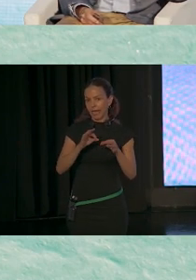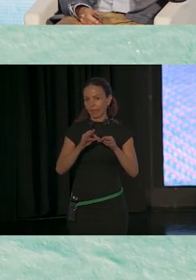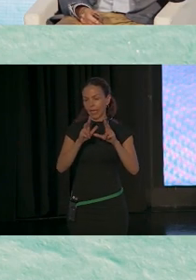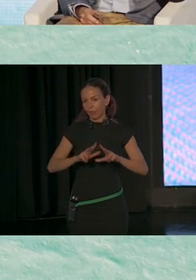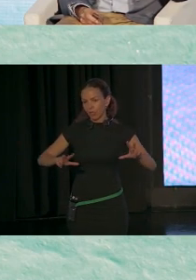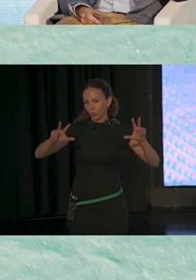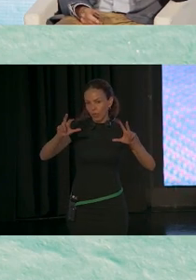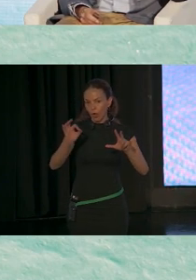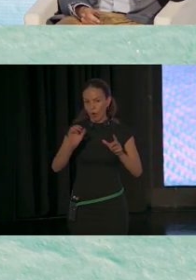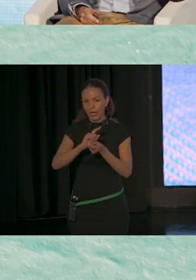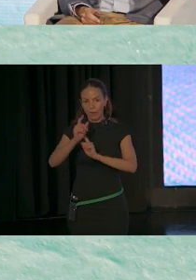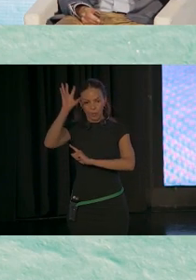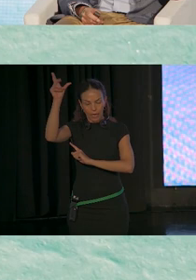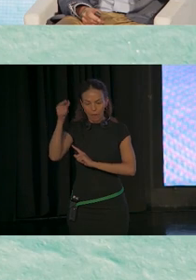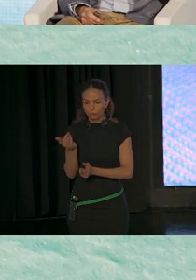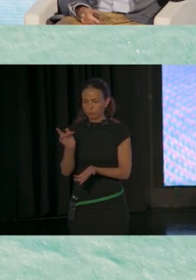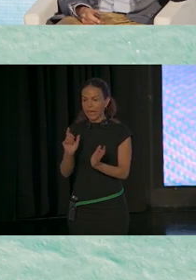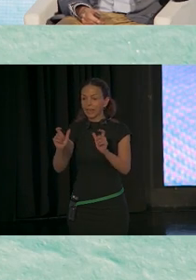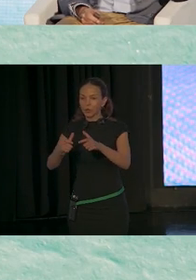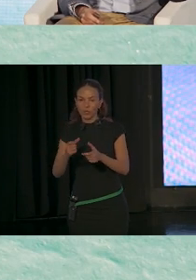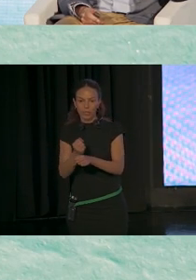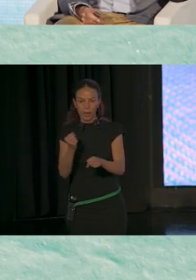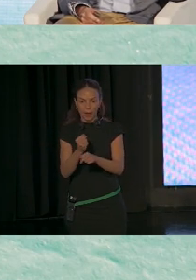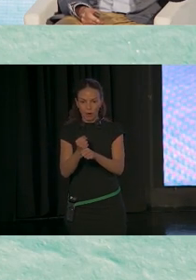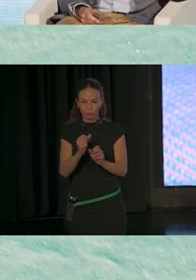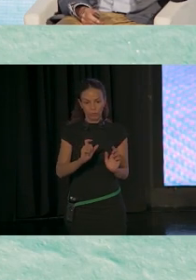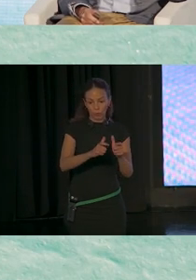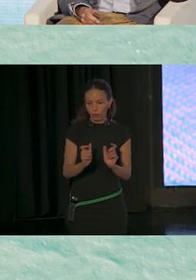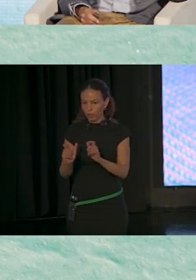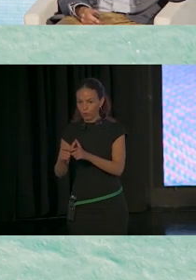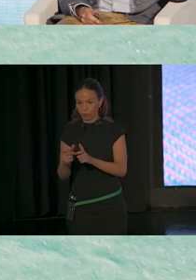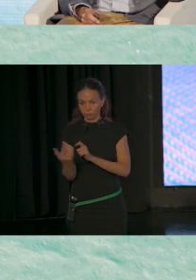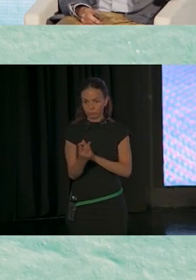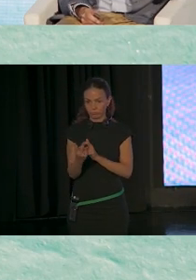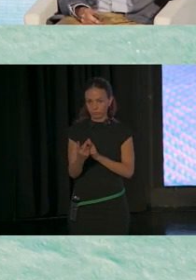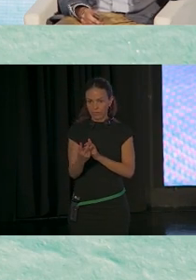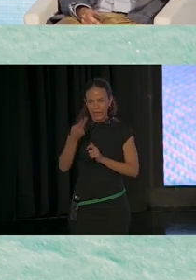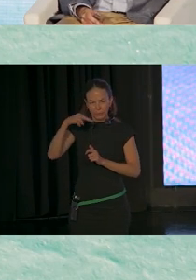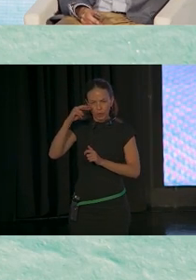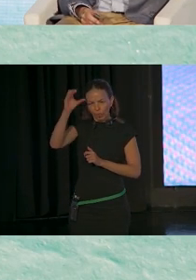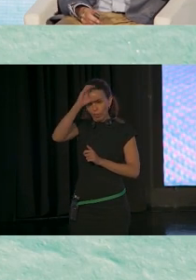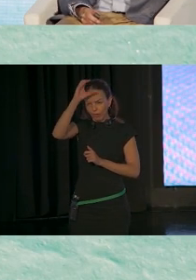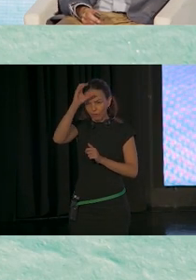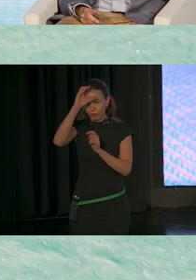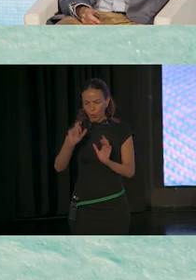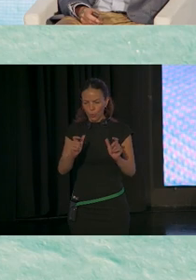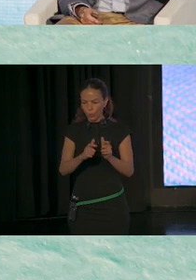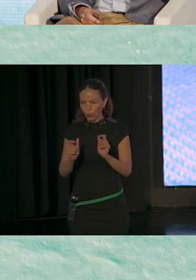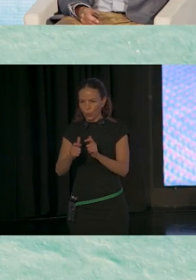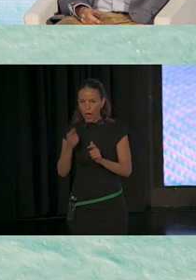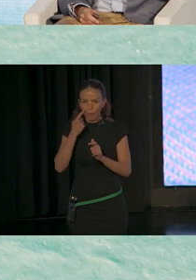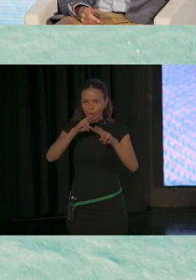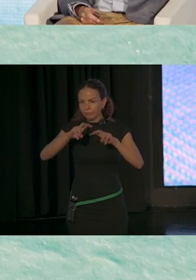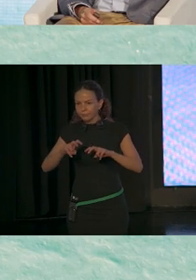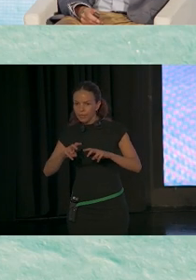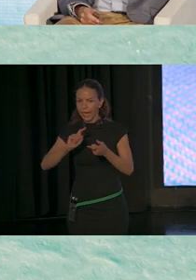climático, ¿vale? Y hay una sesión de trabajo paralela donde un grupo de expertos científicos se reúnen para analizar el cambio climático